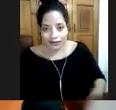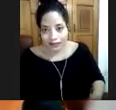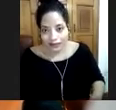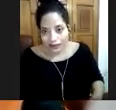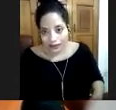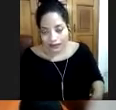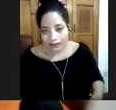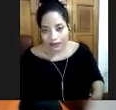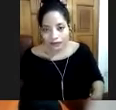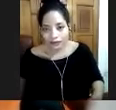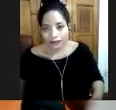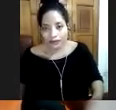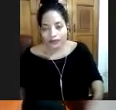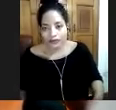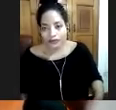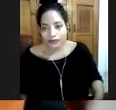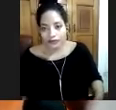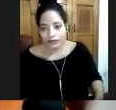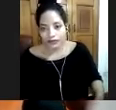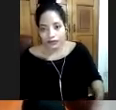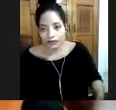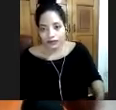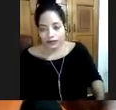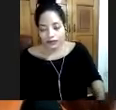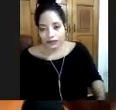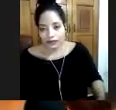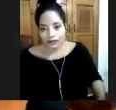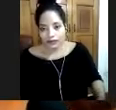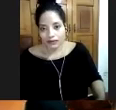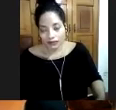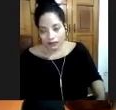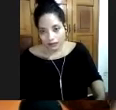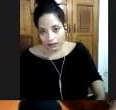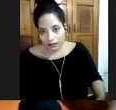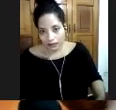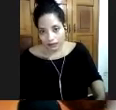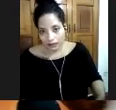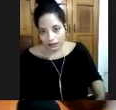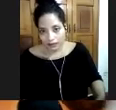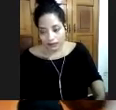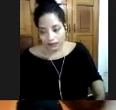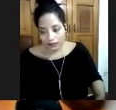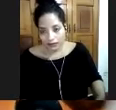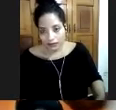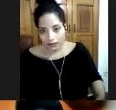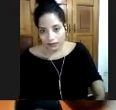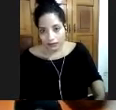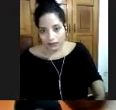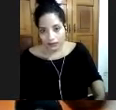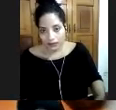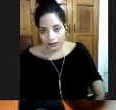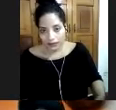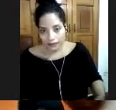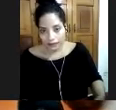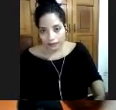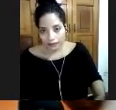viven con un nivel económico suficiente como para disponer de los recursos para pagar